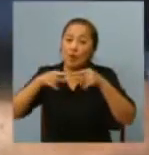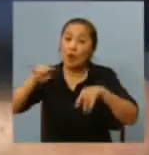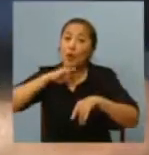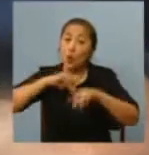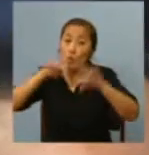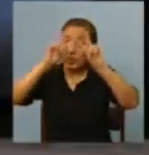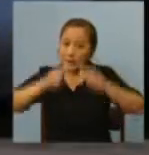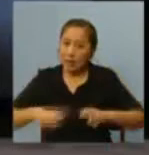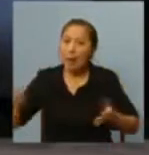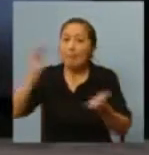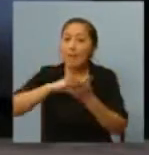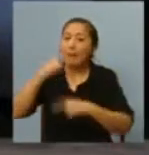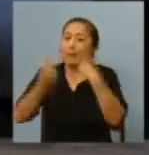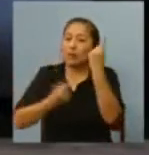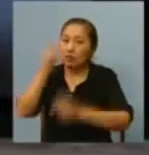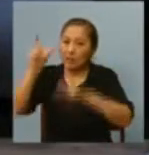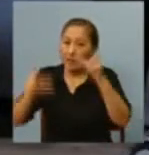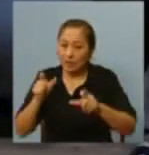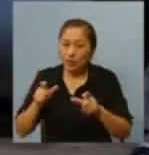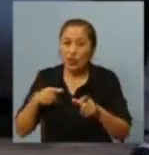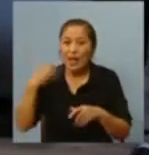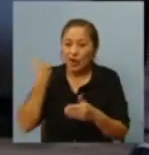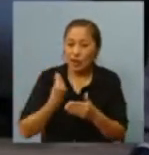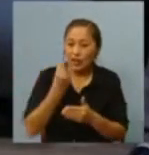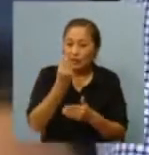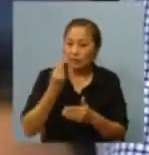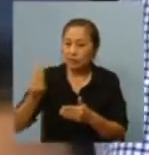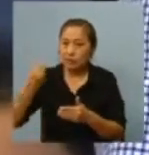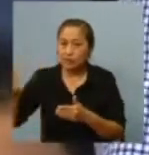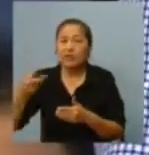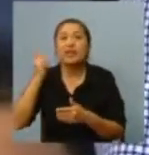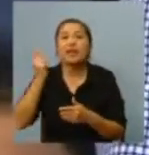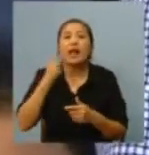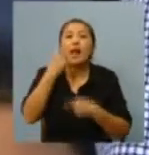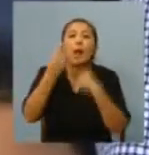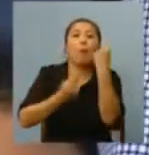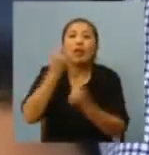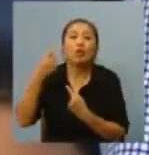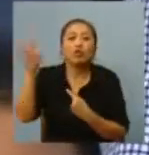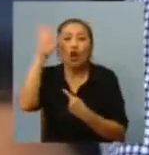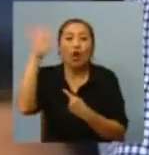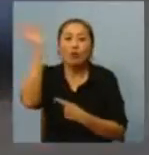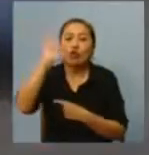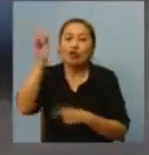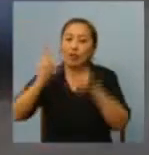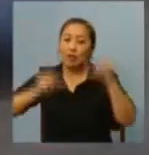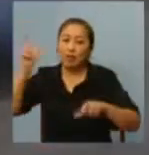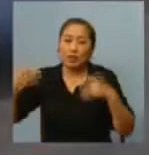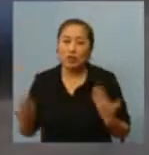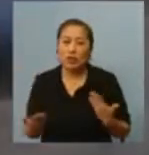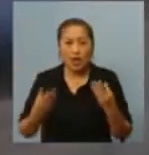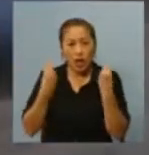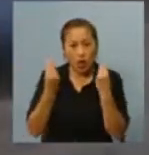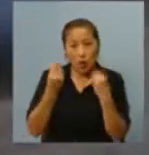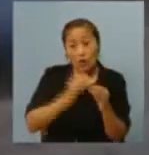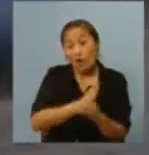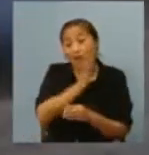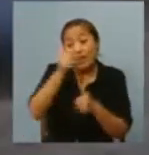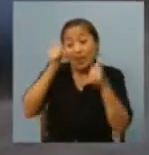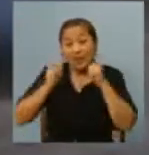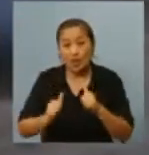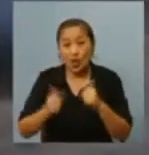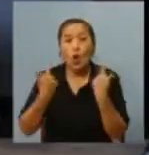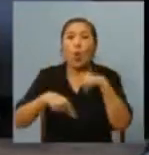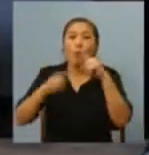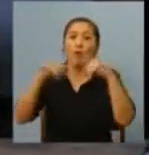va a haber más preguntas de la gente. Los privilegiados, como tiene que ser, van a ser las preguntas, las opiniones de la gente, ya sea a través de los que van ahí o